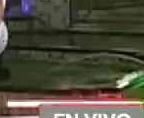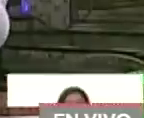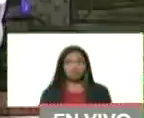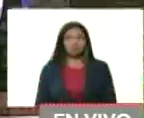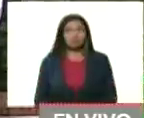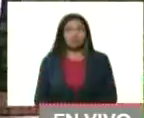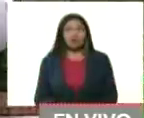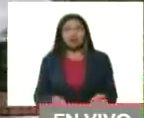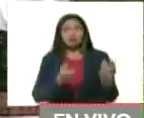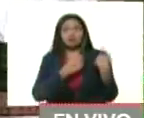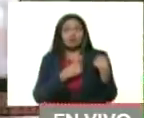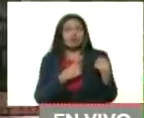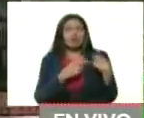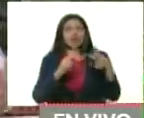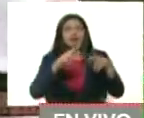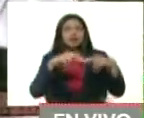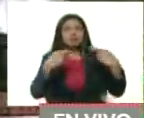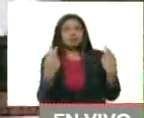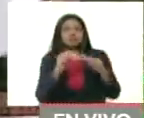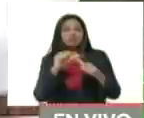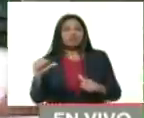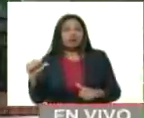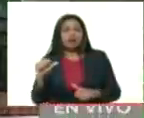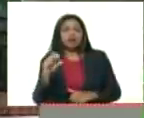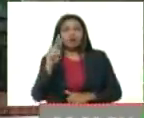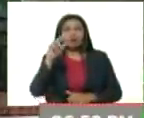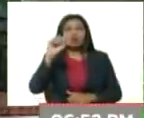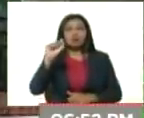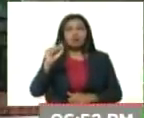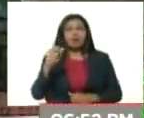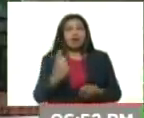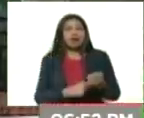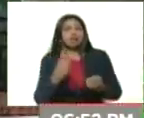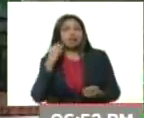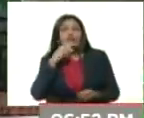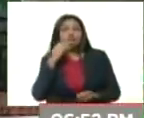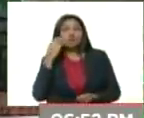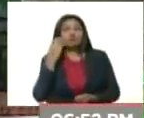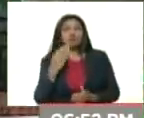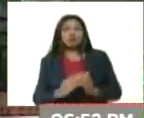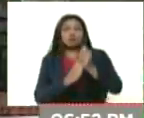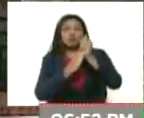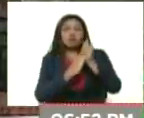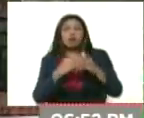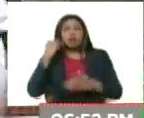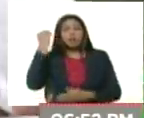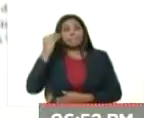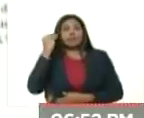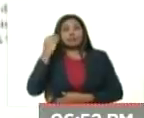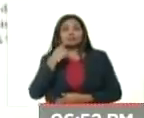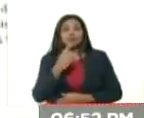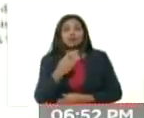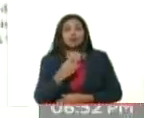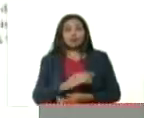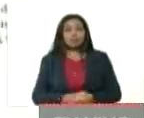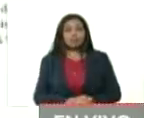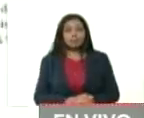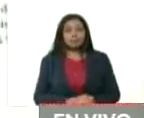Semana, a Álvaro Uribe, a la hermana de Iván Duque. Y esos son los líderes de opinión que dijeron que